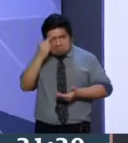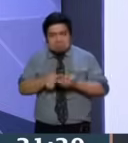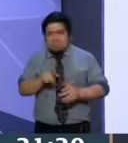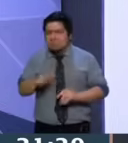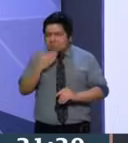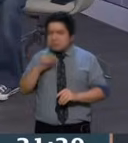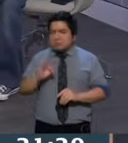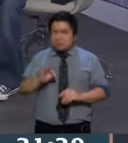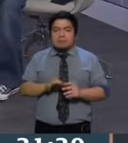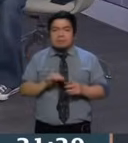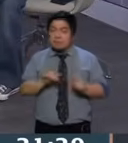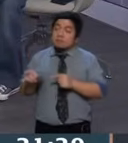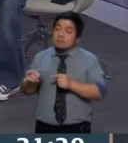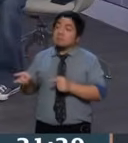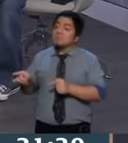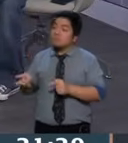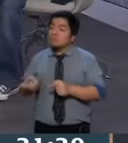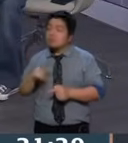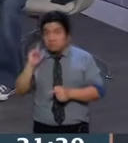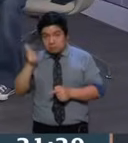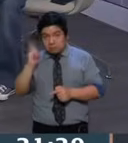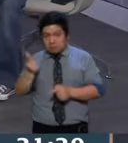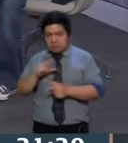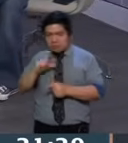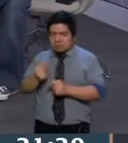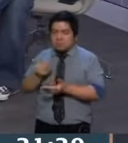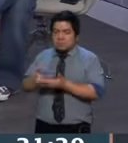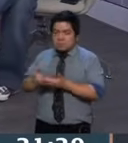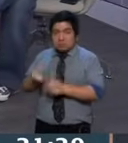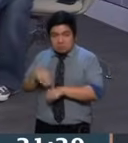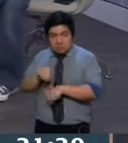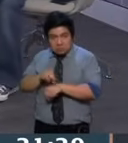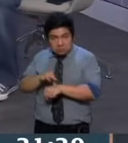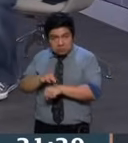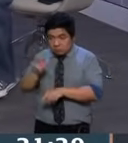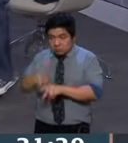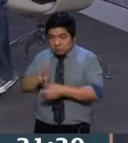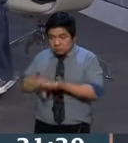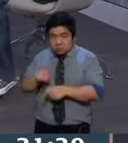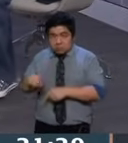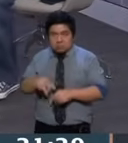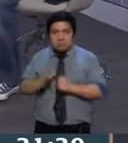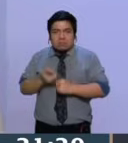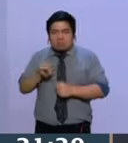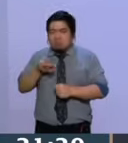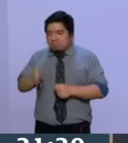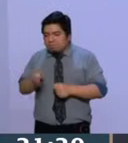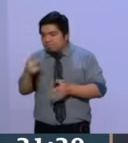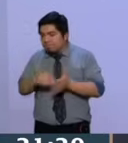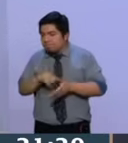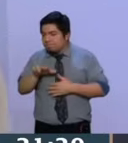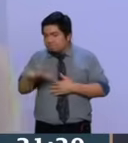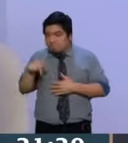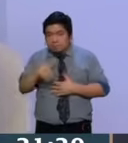fabulosa. Okay. Sí, ojalá eso se logre materializar, porque a pesar de que esto está aprobado desde el